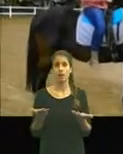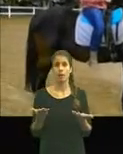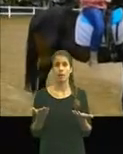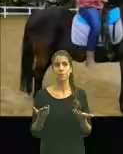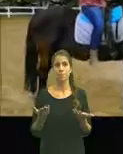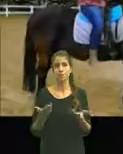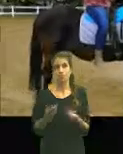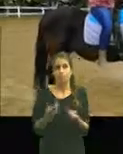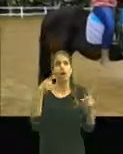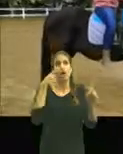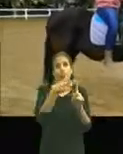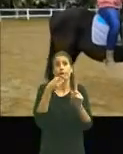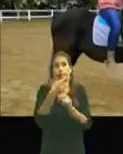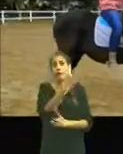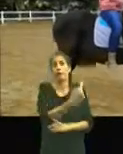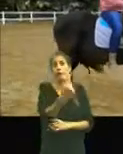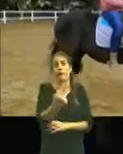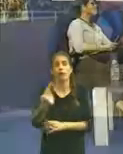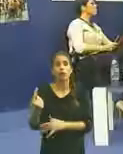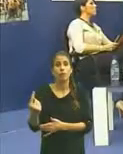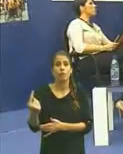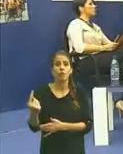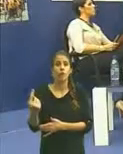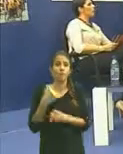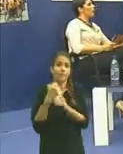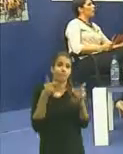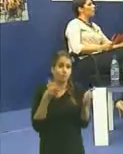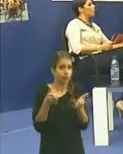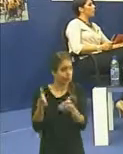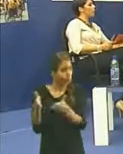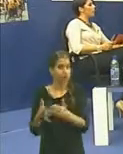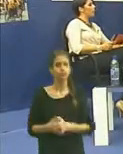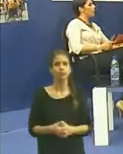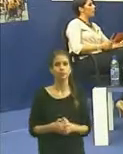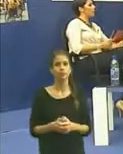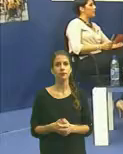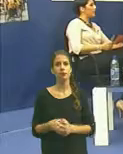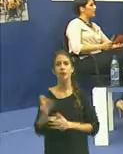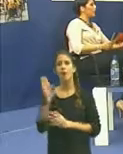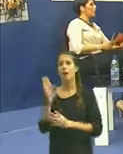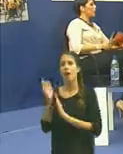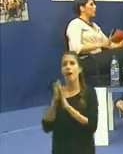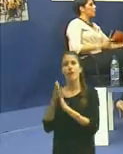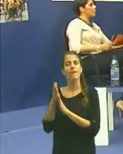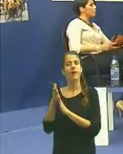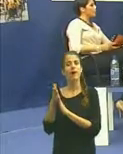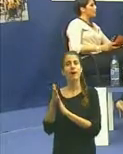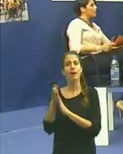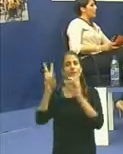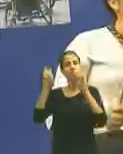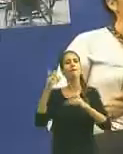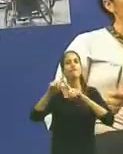cada objetivo se trabaja. Y hablábamos también, por ejemplo, antes de la familia, ¿no? Que es muy